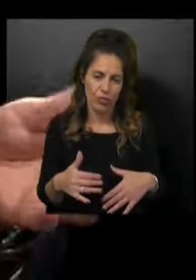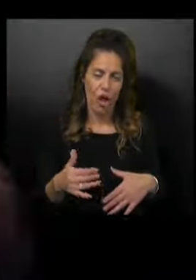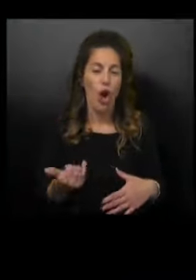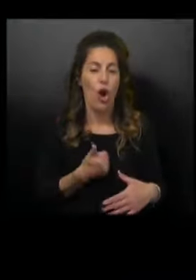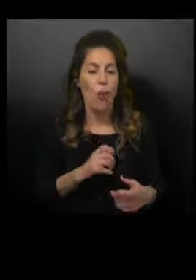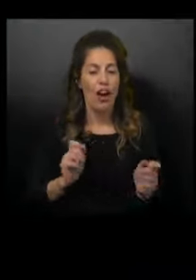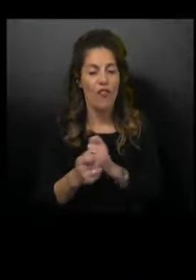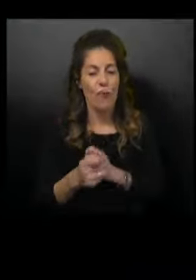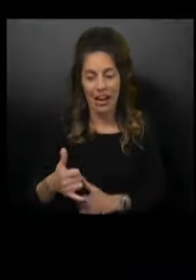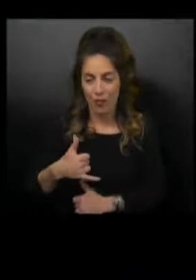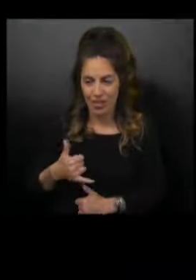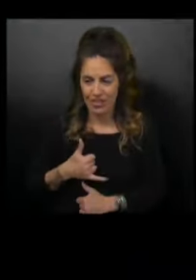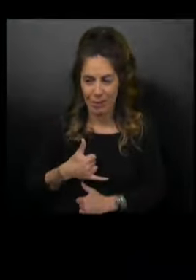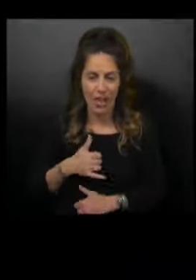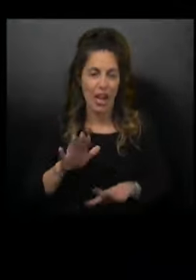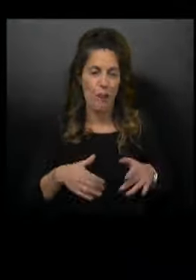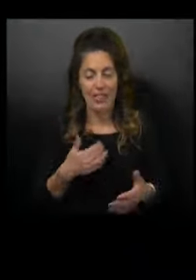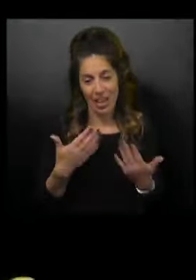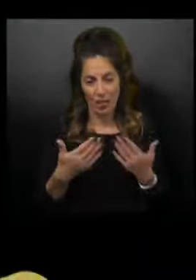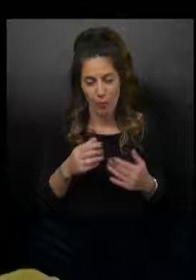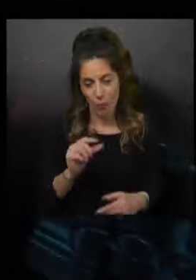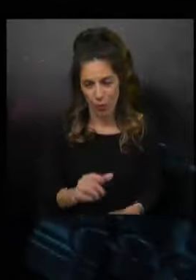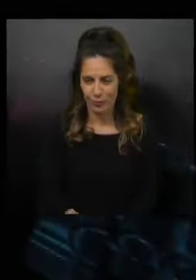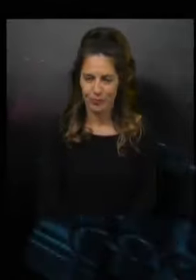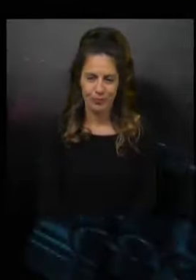reformar Pero bueno capaz que algo